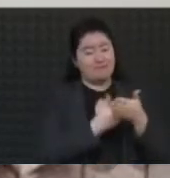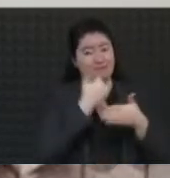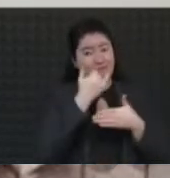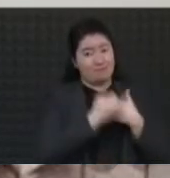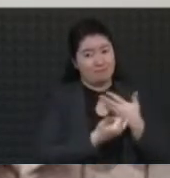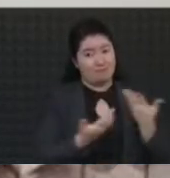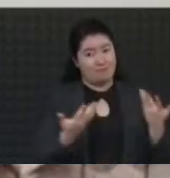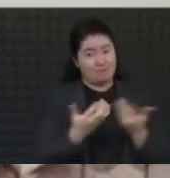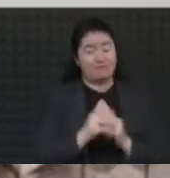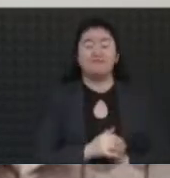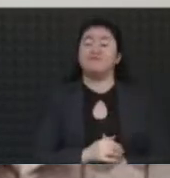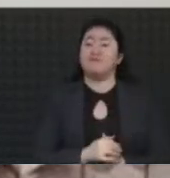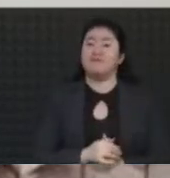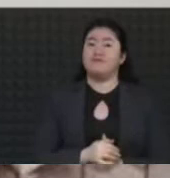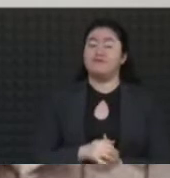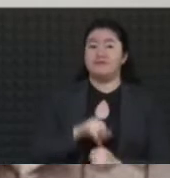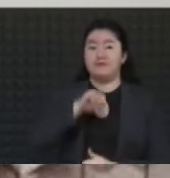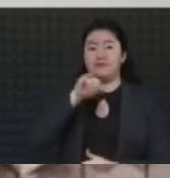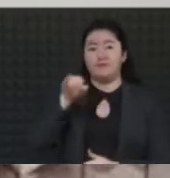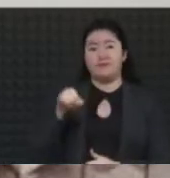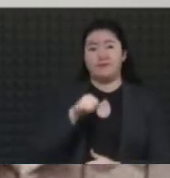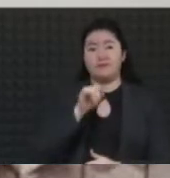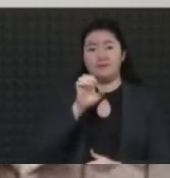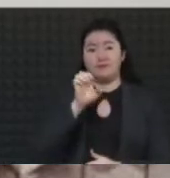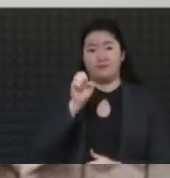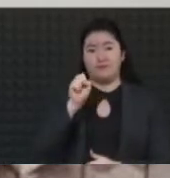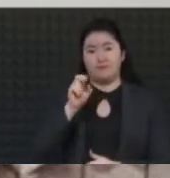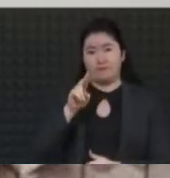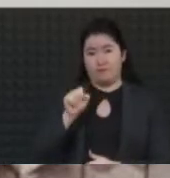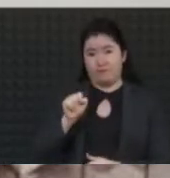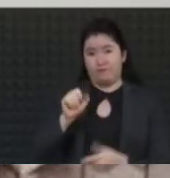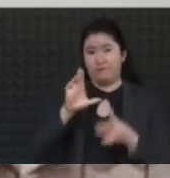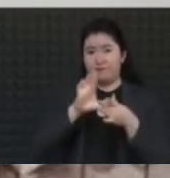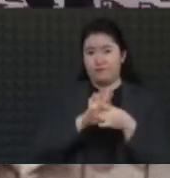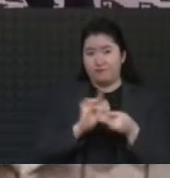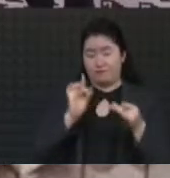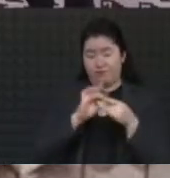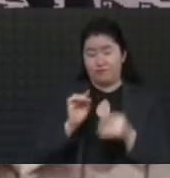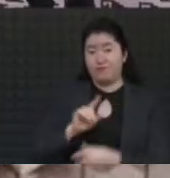Jesús y posteriormente estamos para responder a sus preguntas.